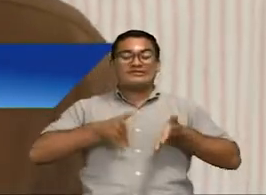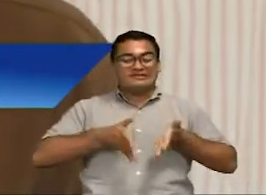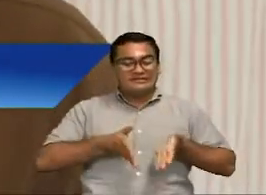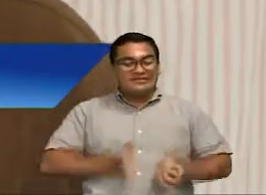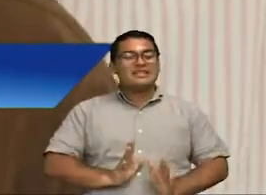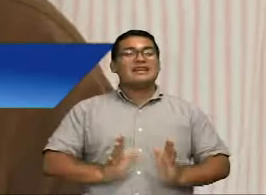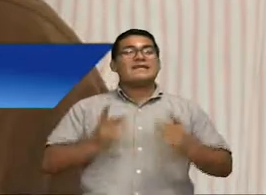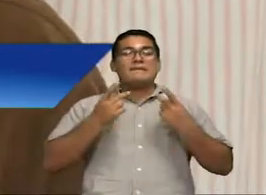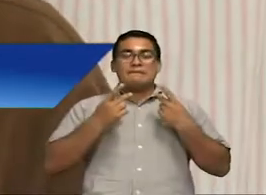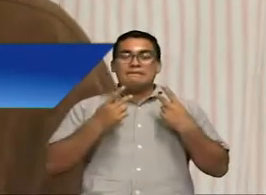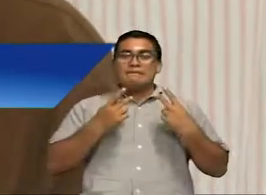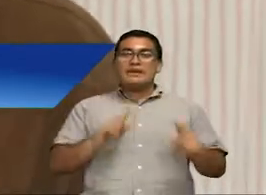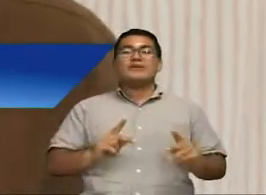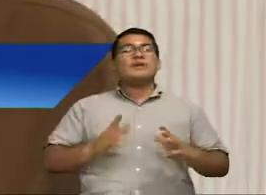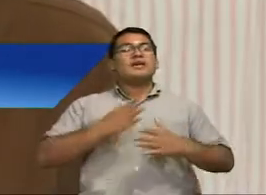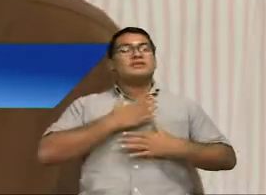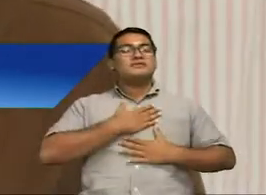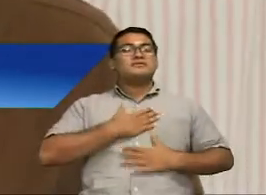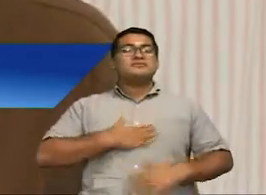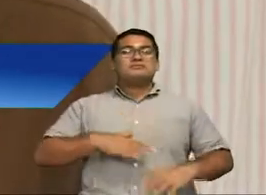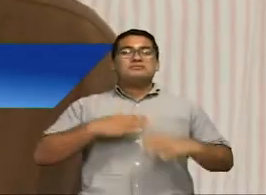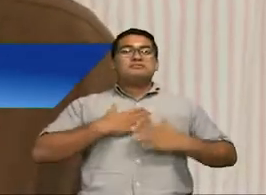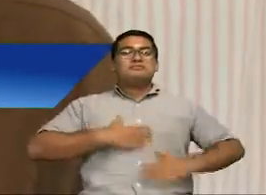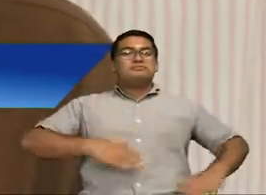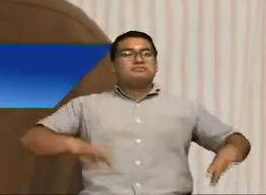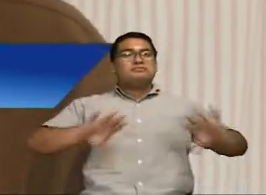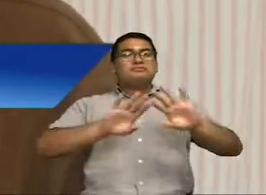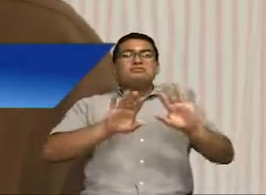confort, más tranquilidad, para que la mujer